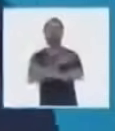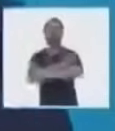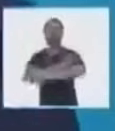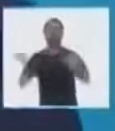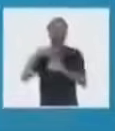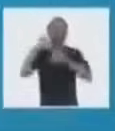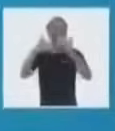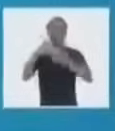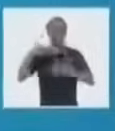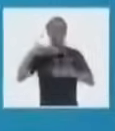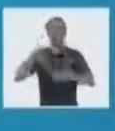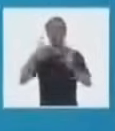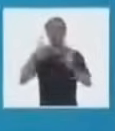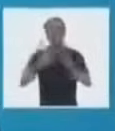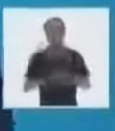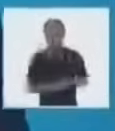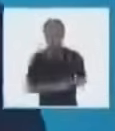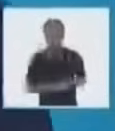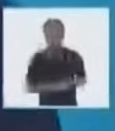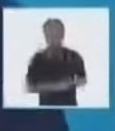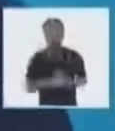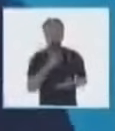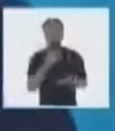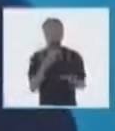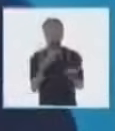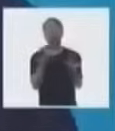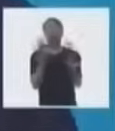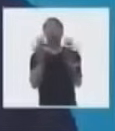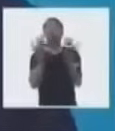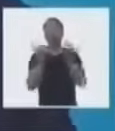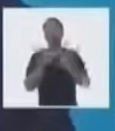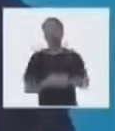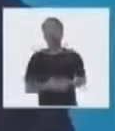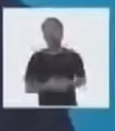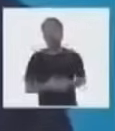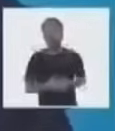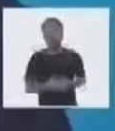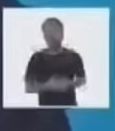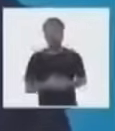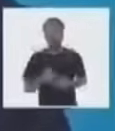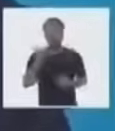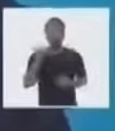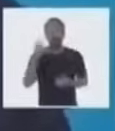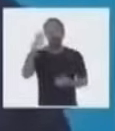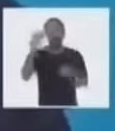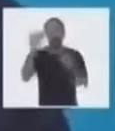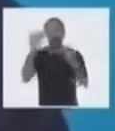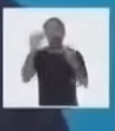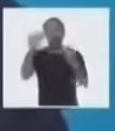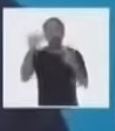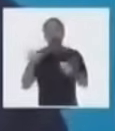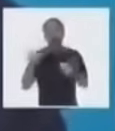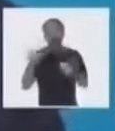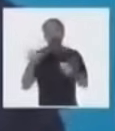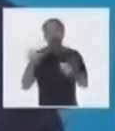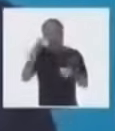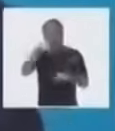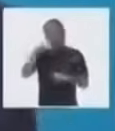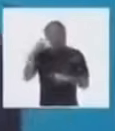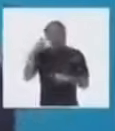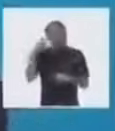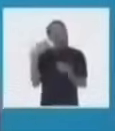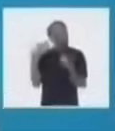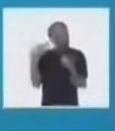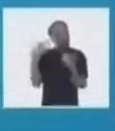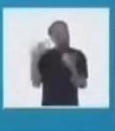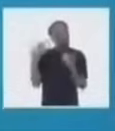pregunto a vos. Pierde Milei. La Libertad Avanza, ¿qué es? una estrella fugaz que estuvo alguna vez en Argentina. Su